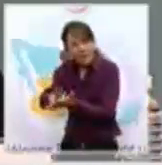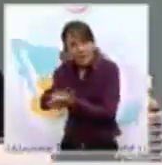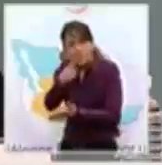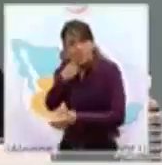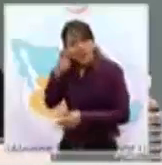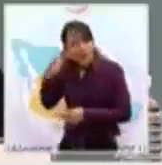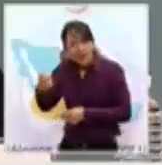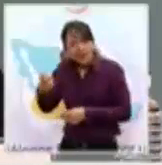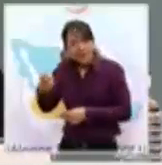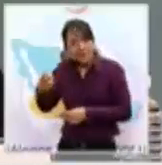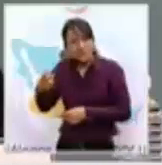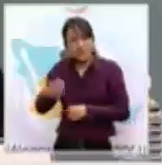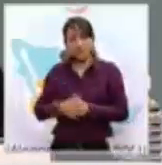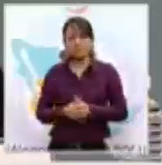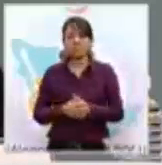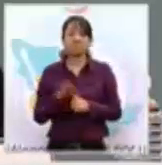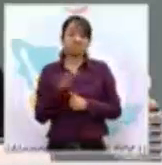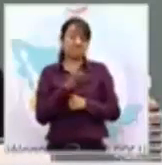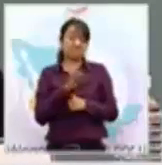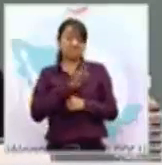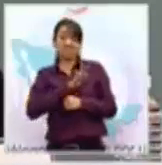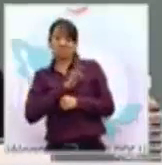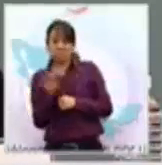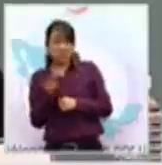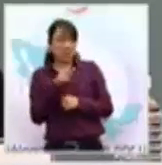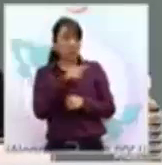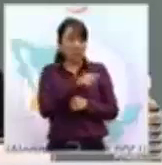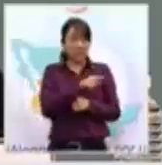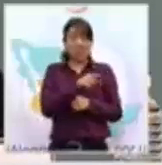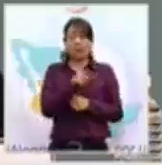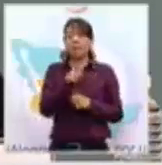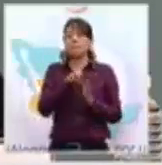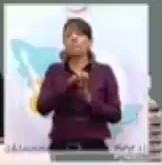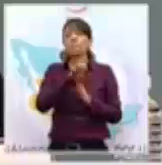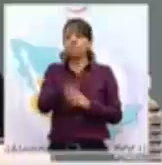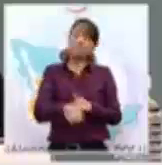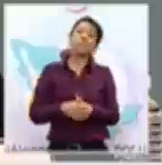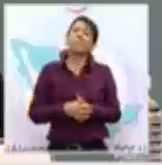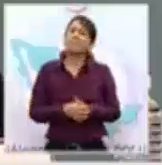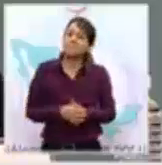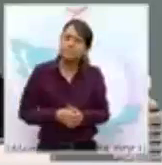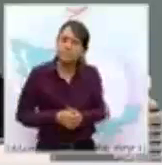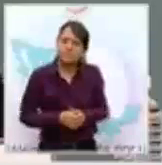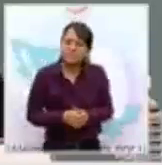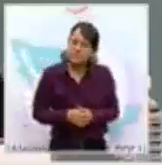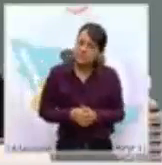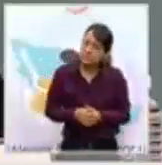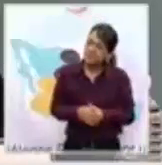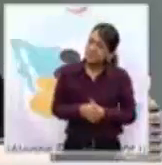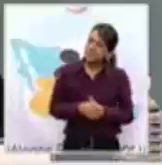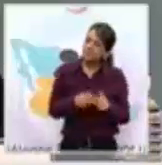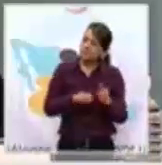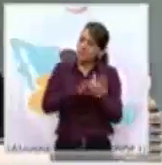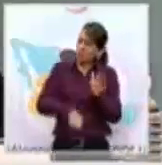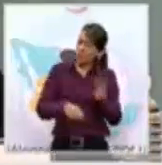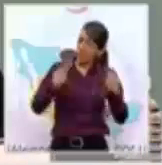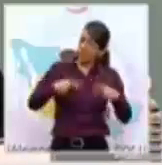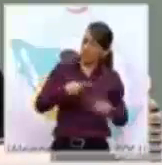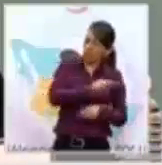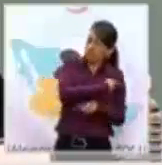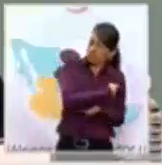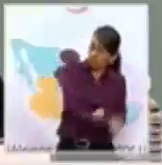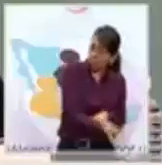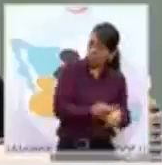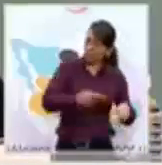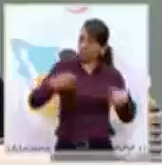casi tantas probabilidades de ser bueno en matemáticas, si vienes del decil más humilde, del grupo más humilde de la población, como